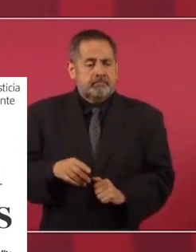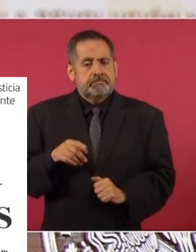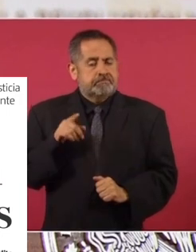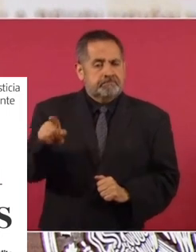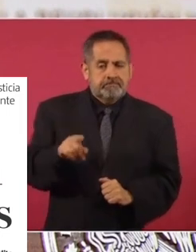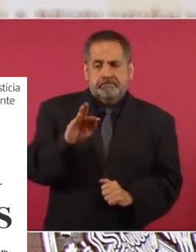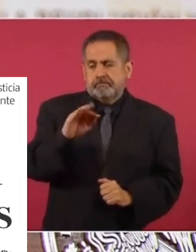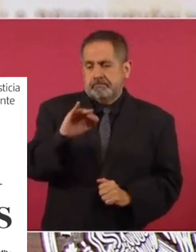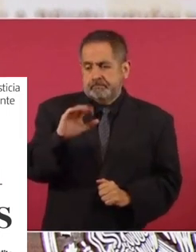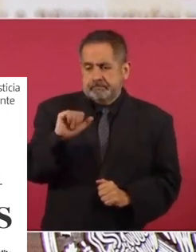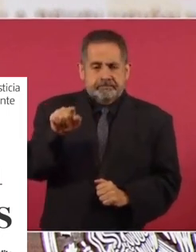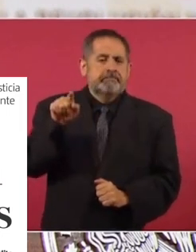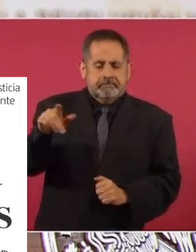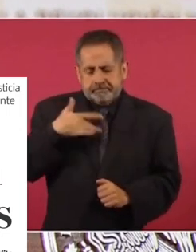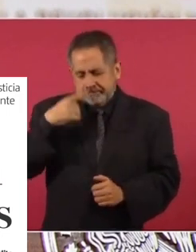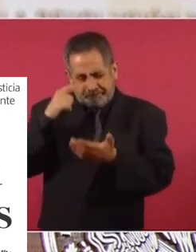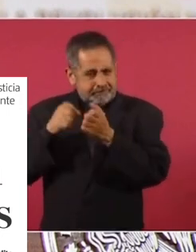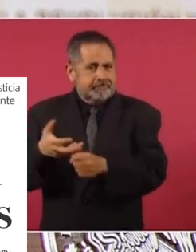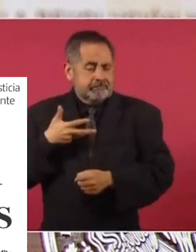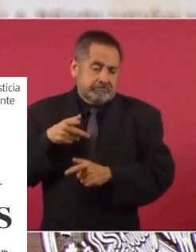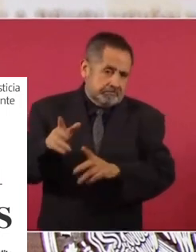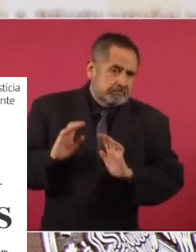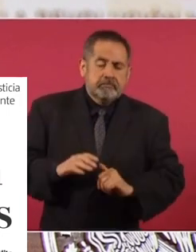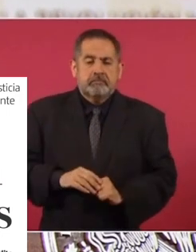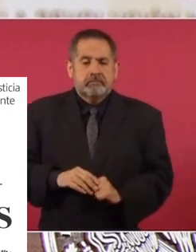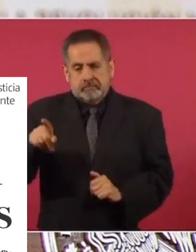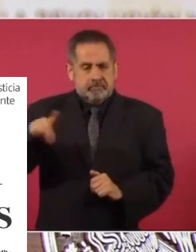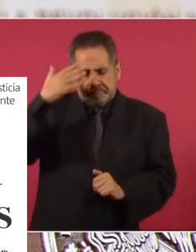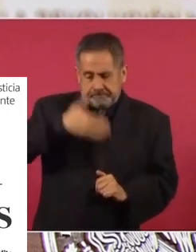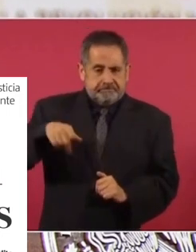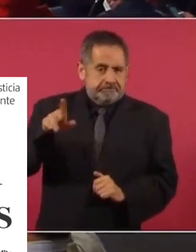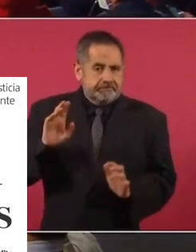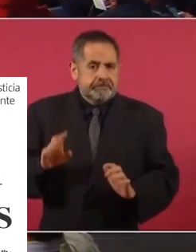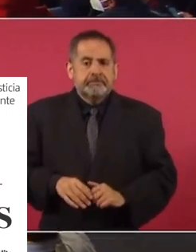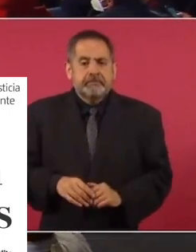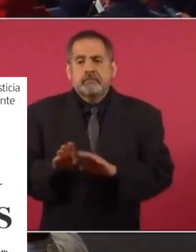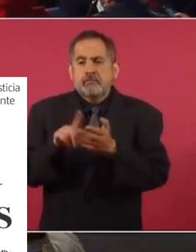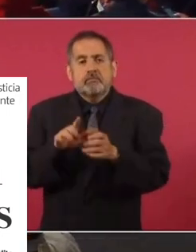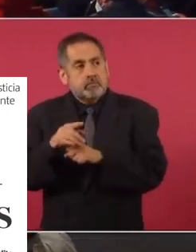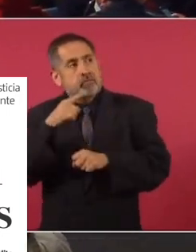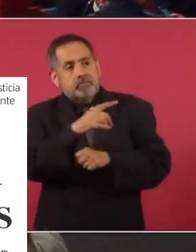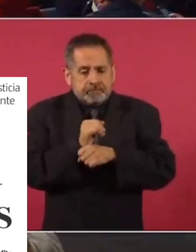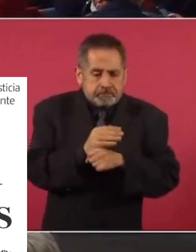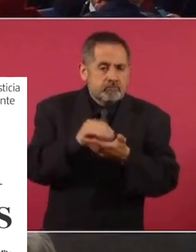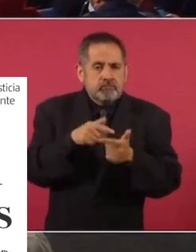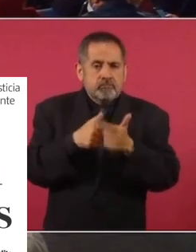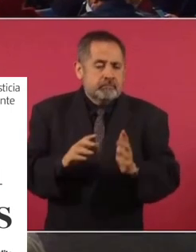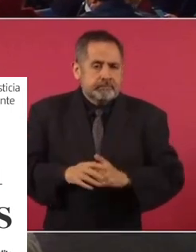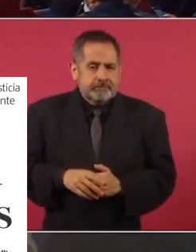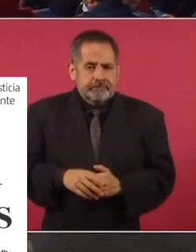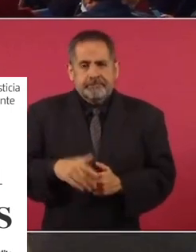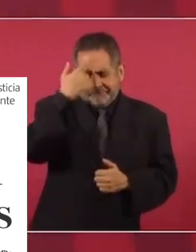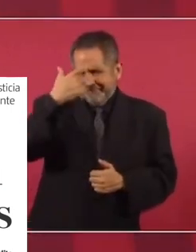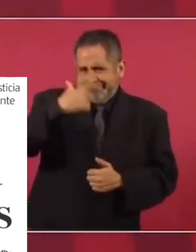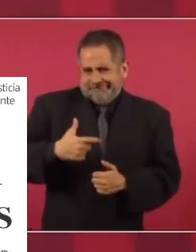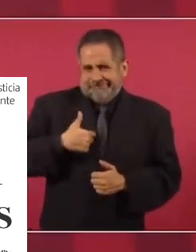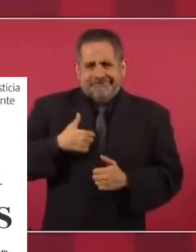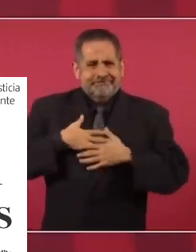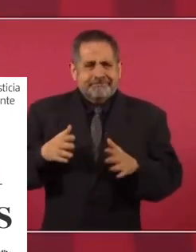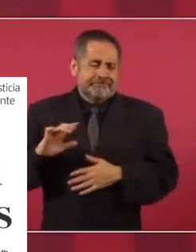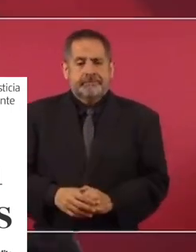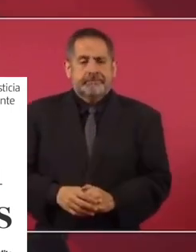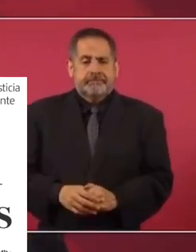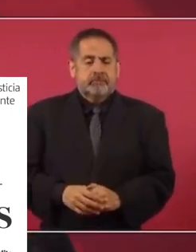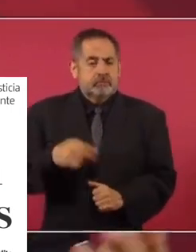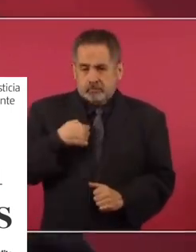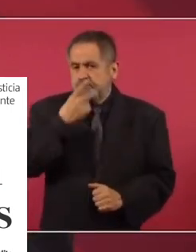Fiscalía seguramente debe de saber qué investigaciones hay abiertas. Ya saben ustedes cuál es mi postura sobre los